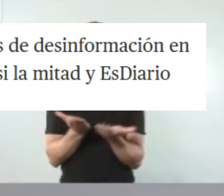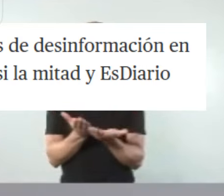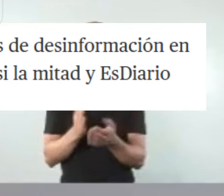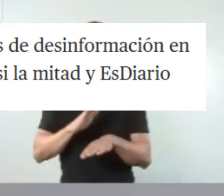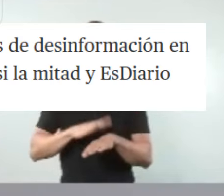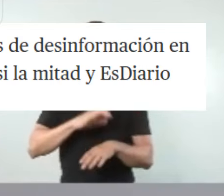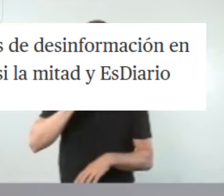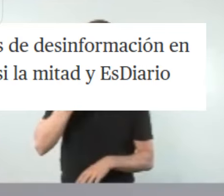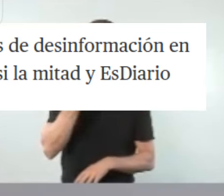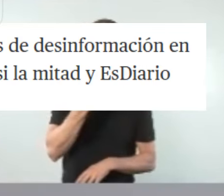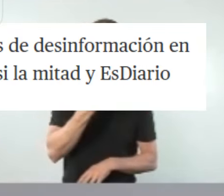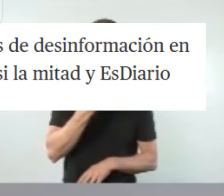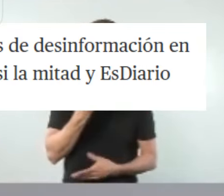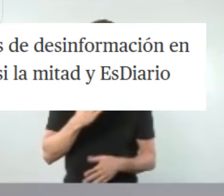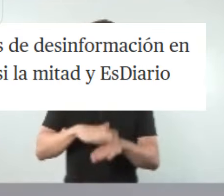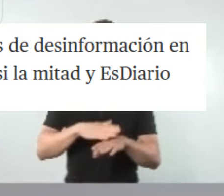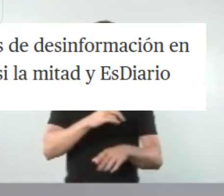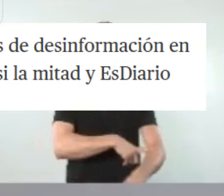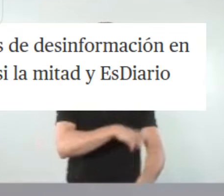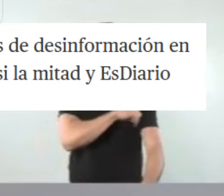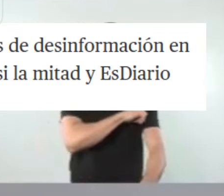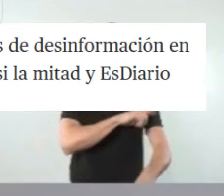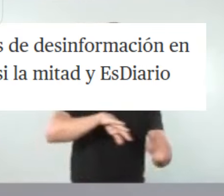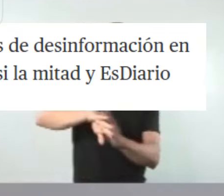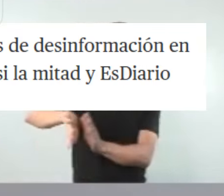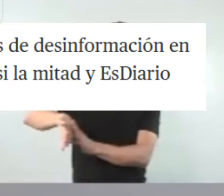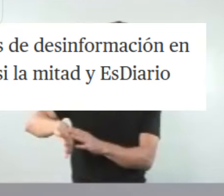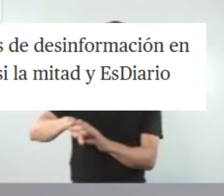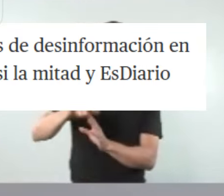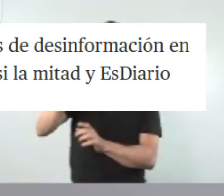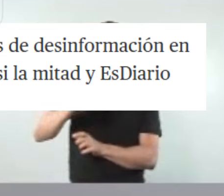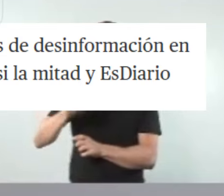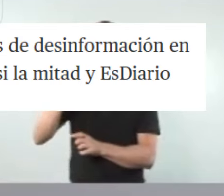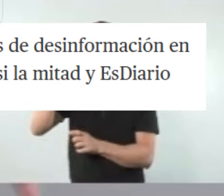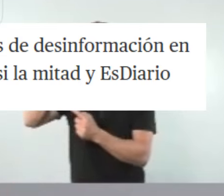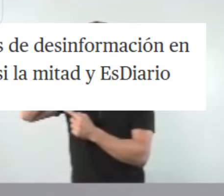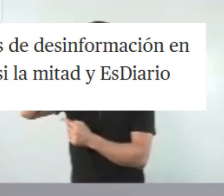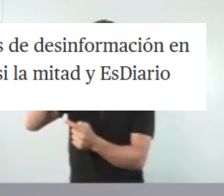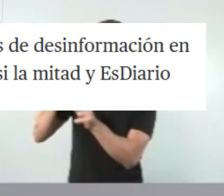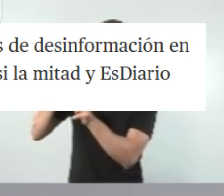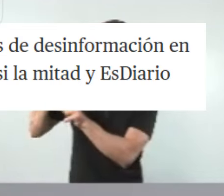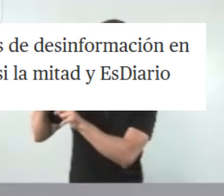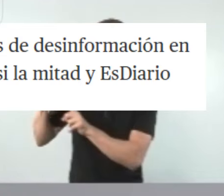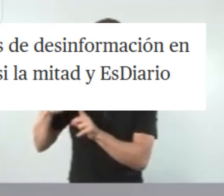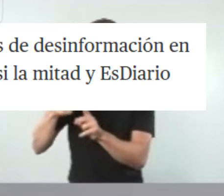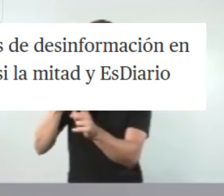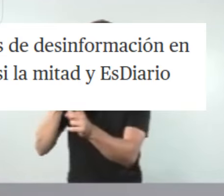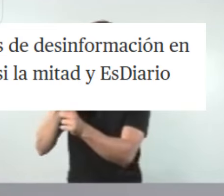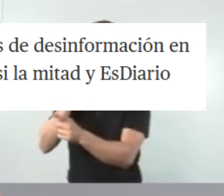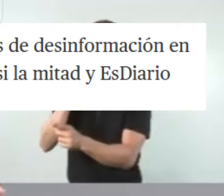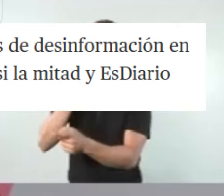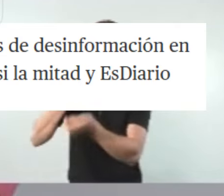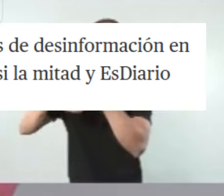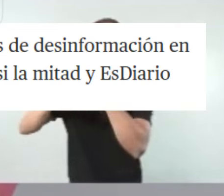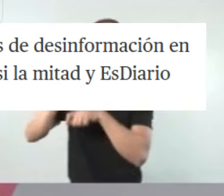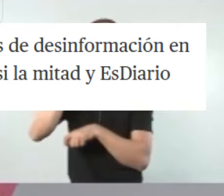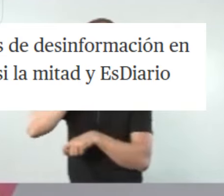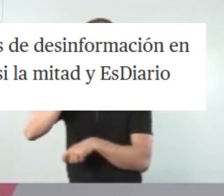intoxicadores ultraderechistas, conspiranoicos y vendedores de todo tipo de bulos. Y eso es gracias a